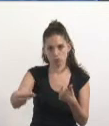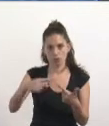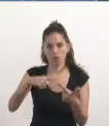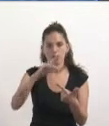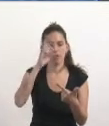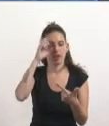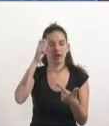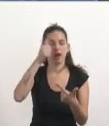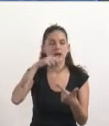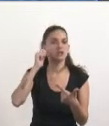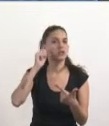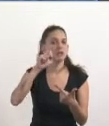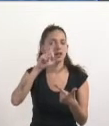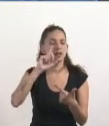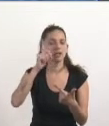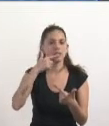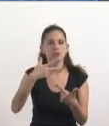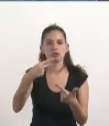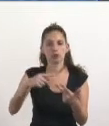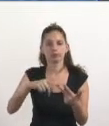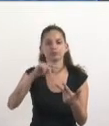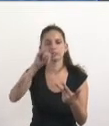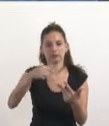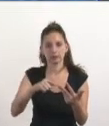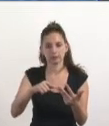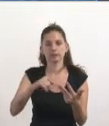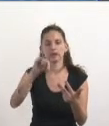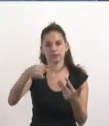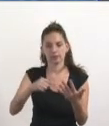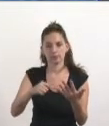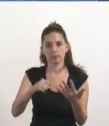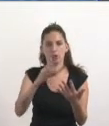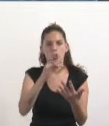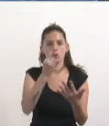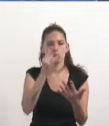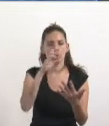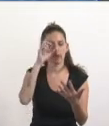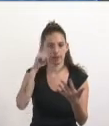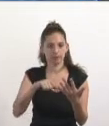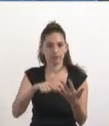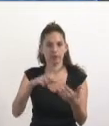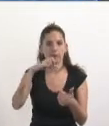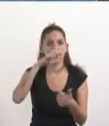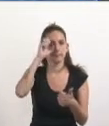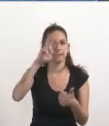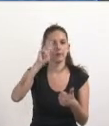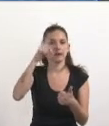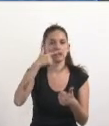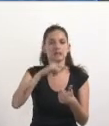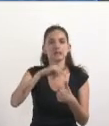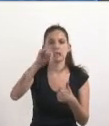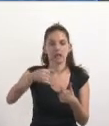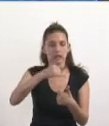y negativo doñate afirmativo durango afirmativo doble afirmativo el día de pérez negativo espinal